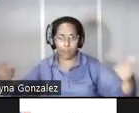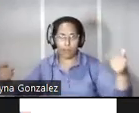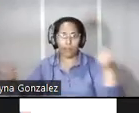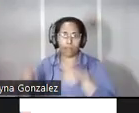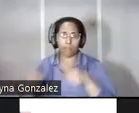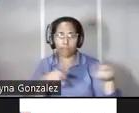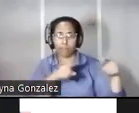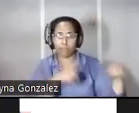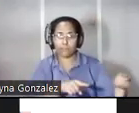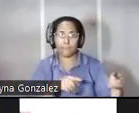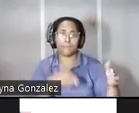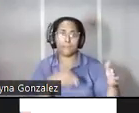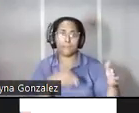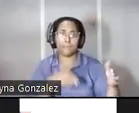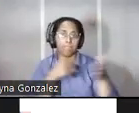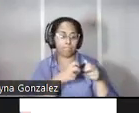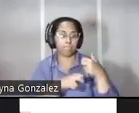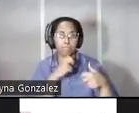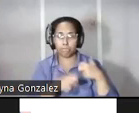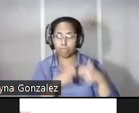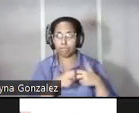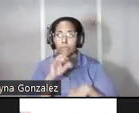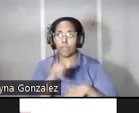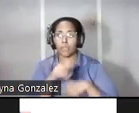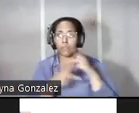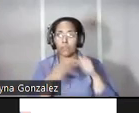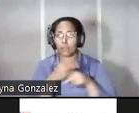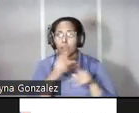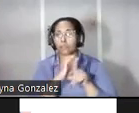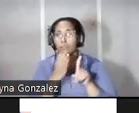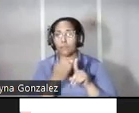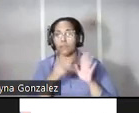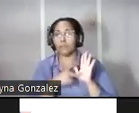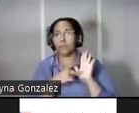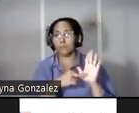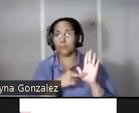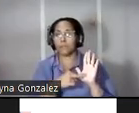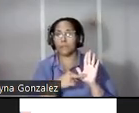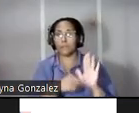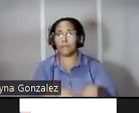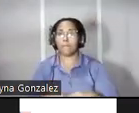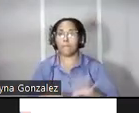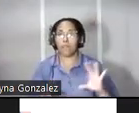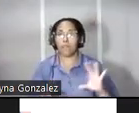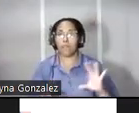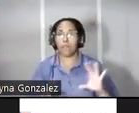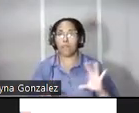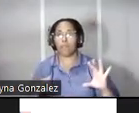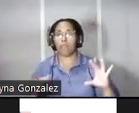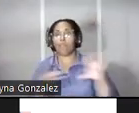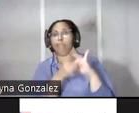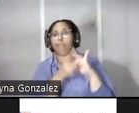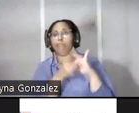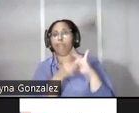el acercarse a este problema que este tipo de casos representa como uno que es un conjunto